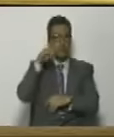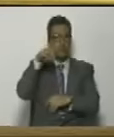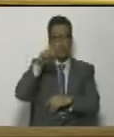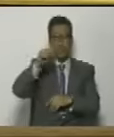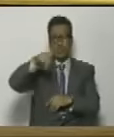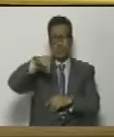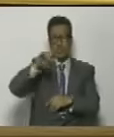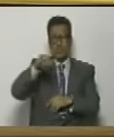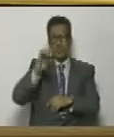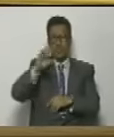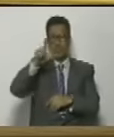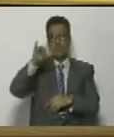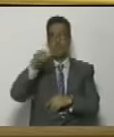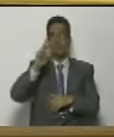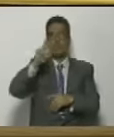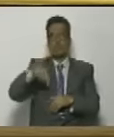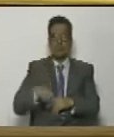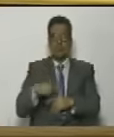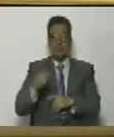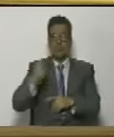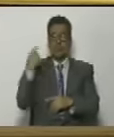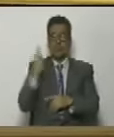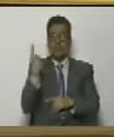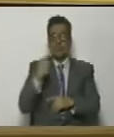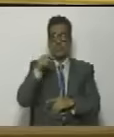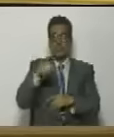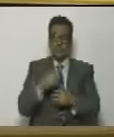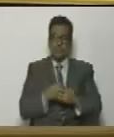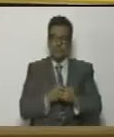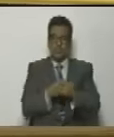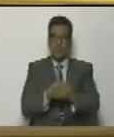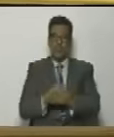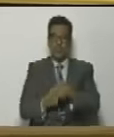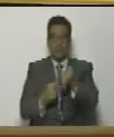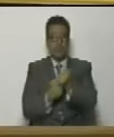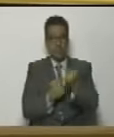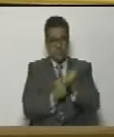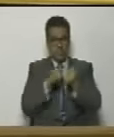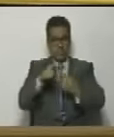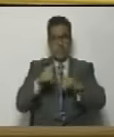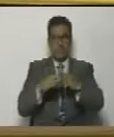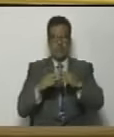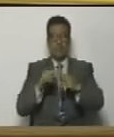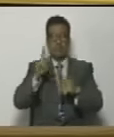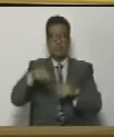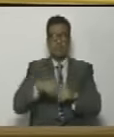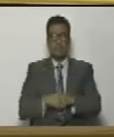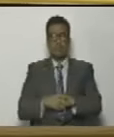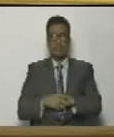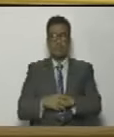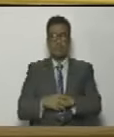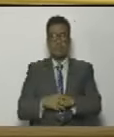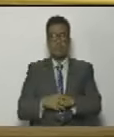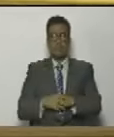Angelita Mayo y por supuesto que no solamente nos solidarizamos con la diputada Tamayo, sino